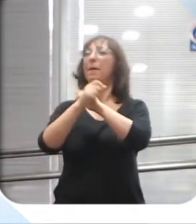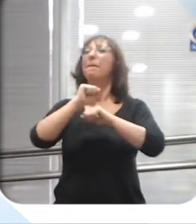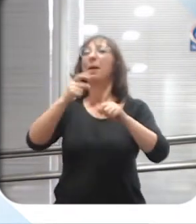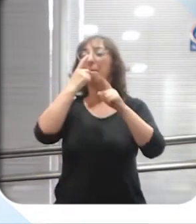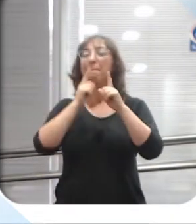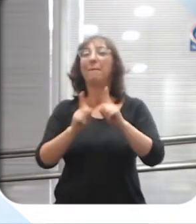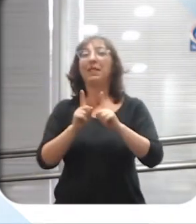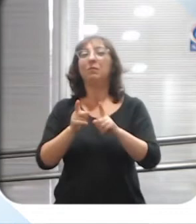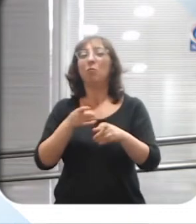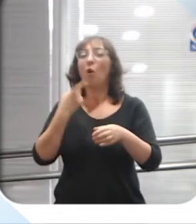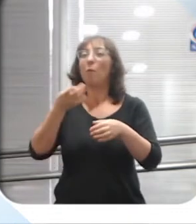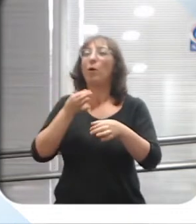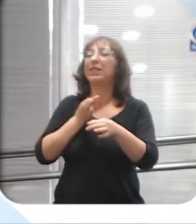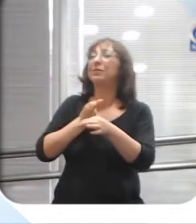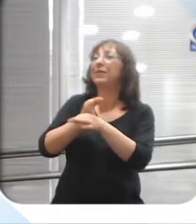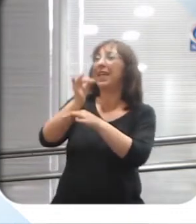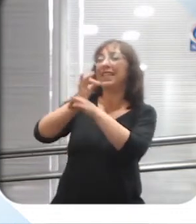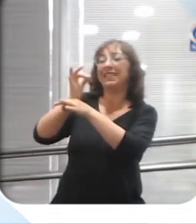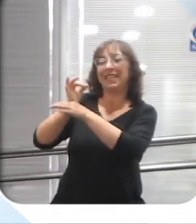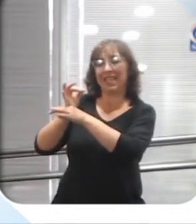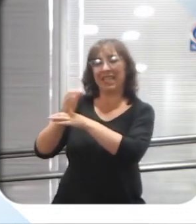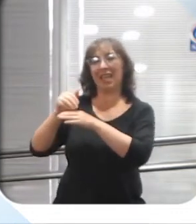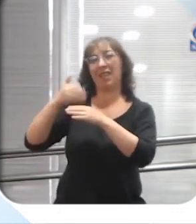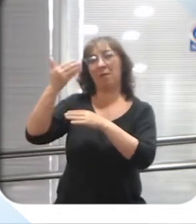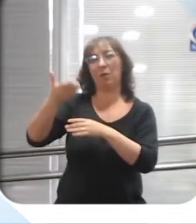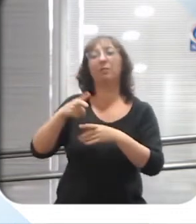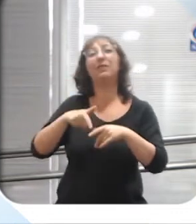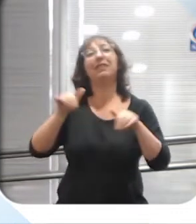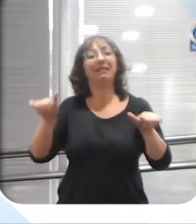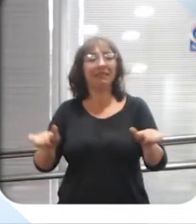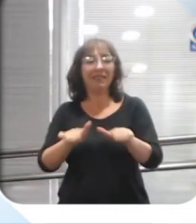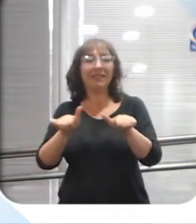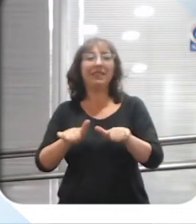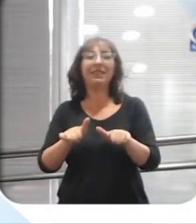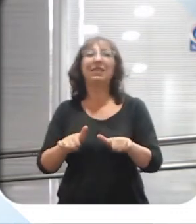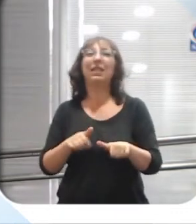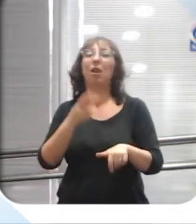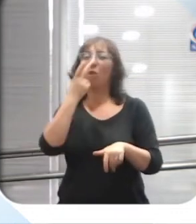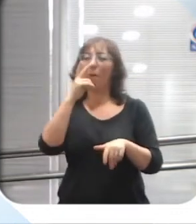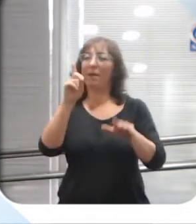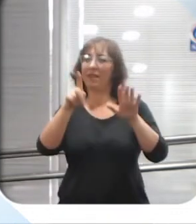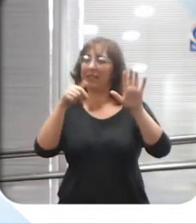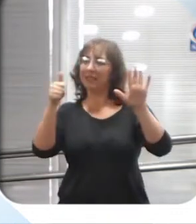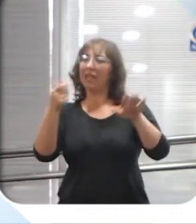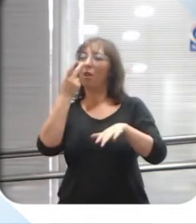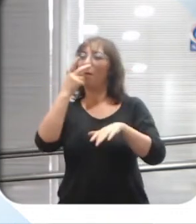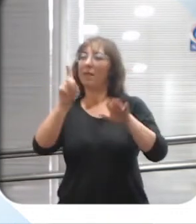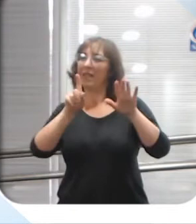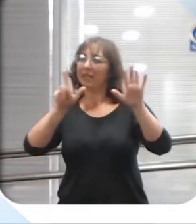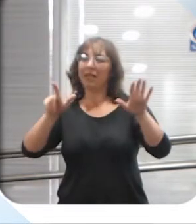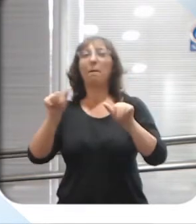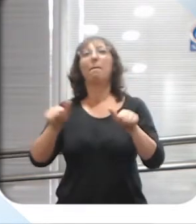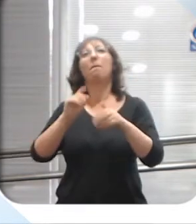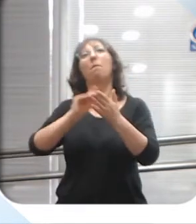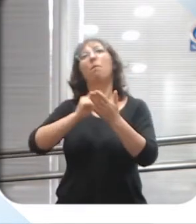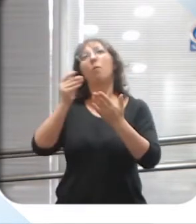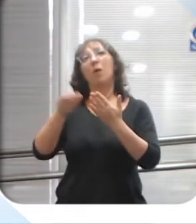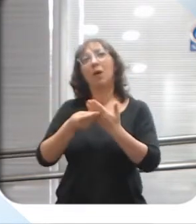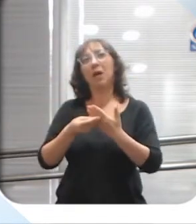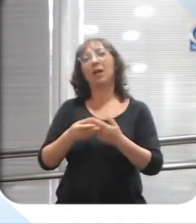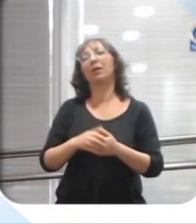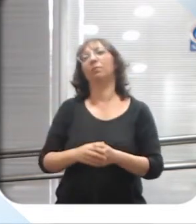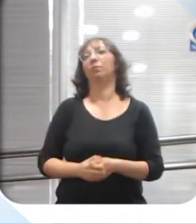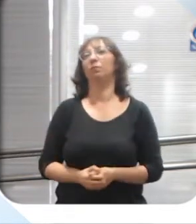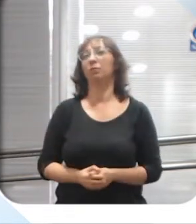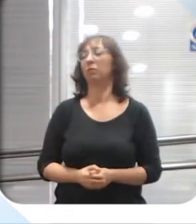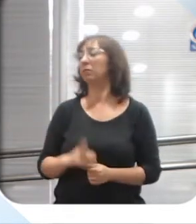nos vayan enseñando después. Con esto lo que hicimos fue de 2016 a 2017, hicimos un proyecto que se llamaba Veo, Veo que